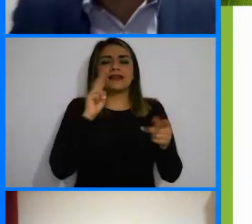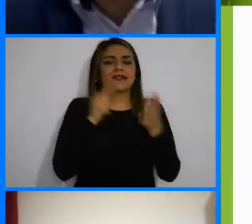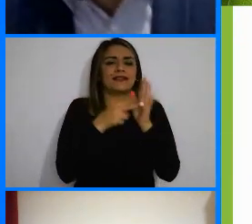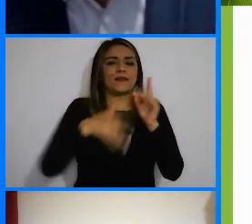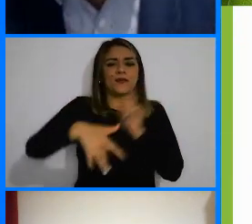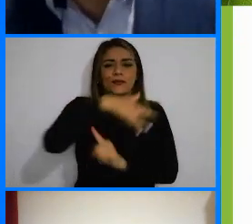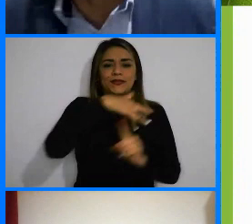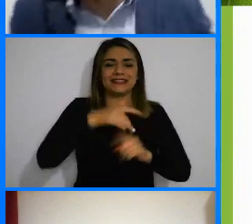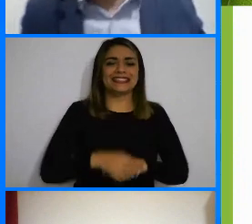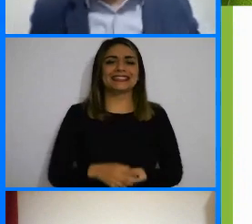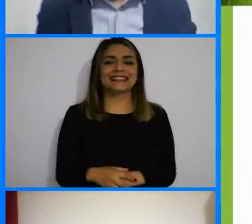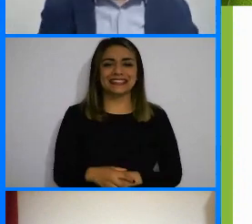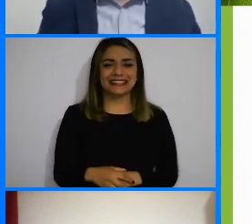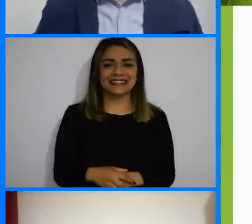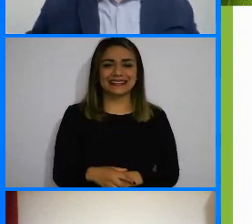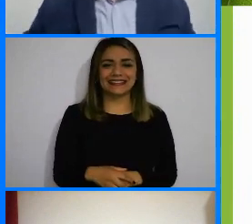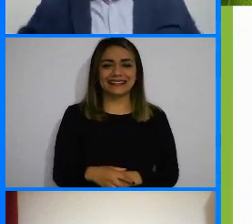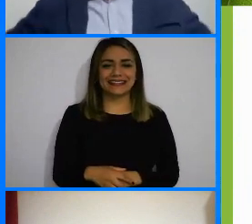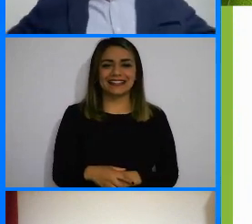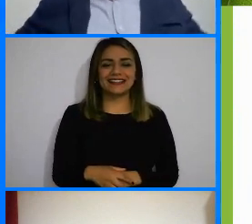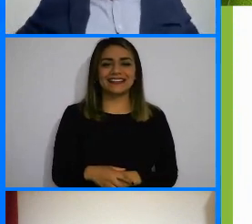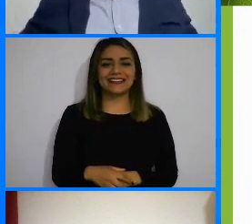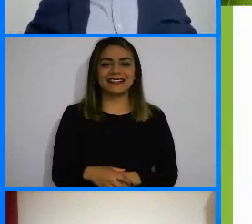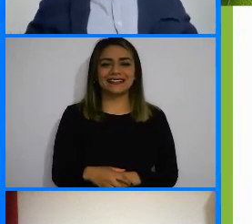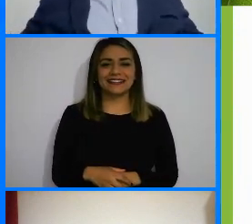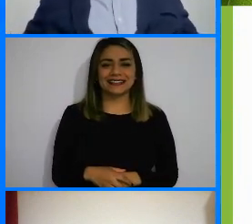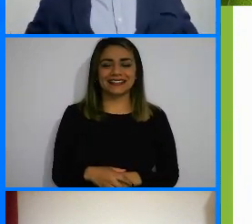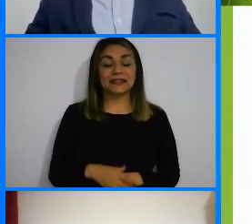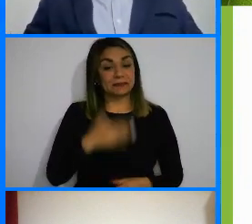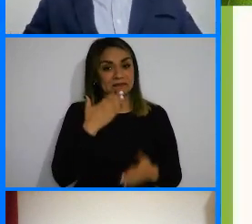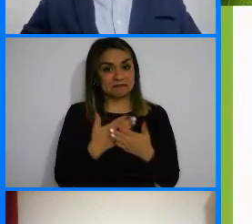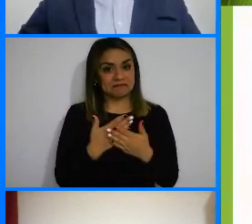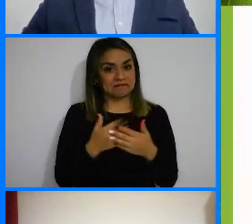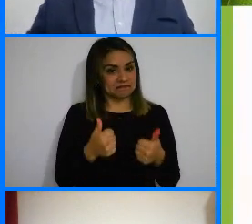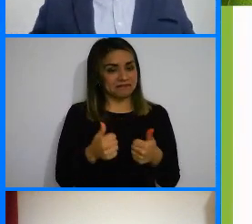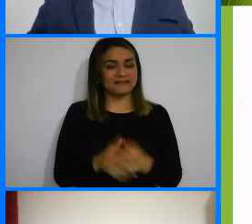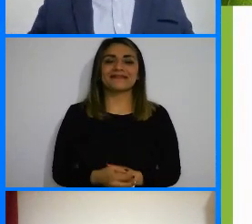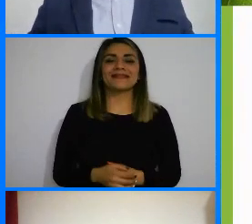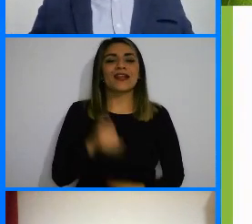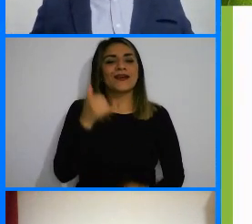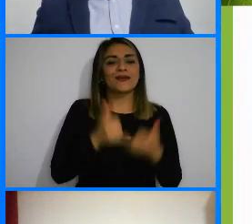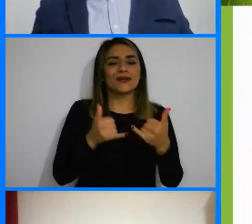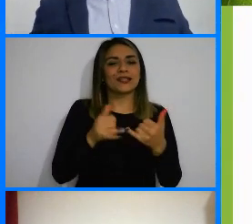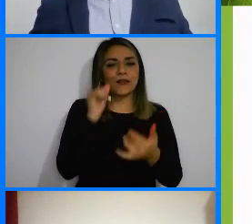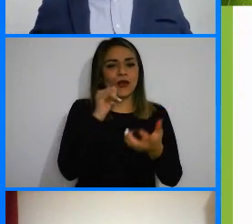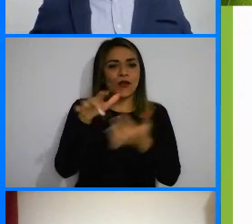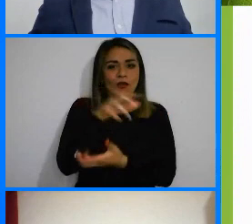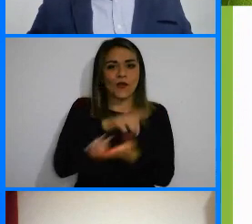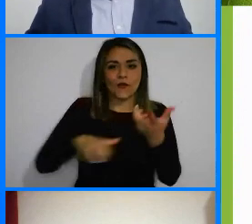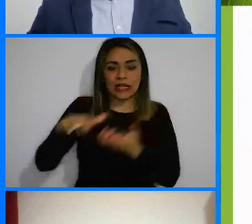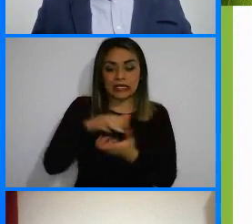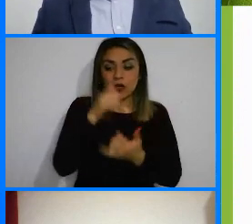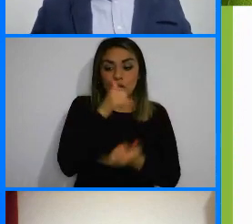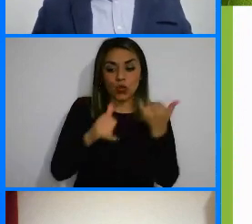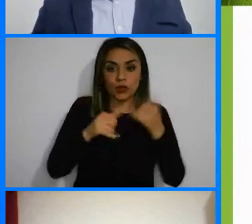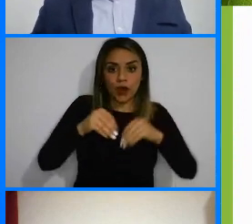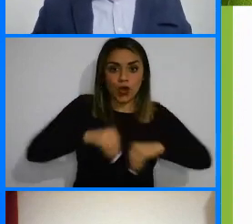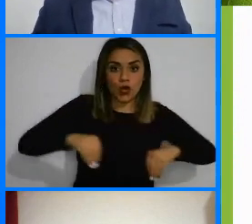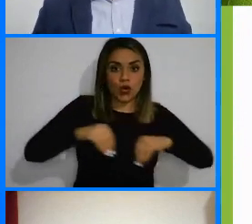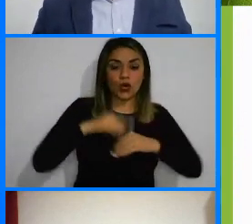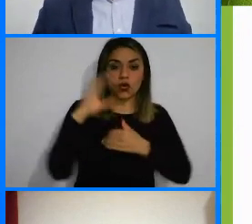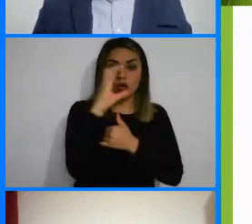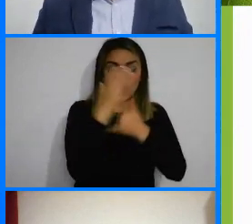entorno. Ok, gracias. El último ecosistema que ustedes van a ver ahí, terrestre,